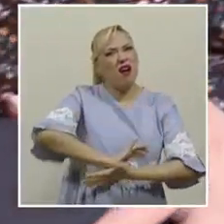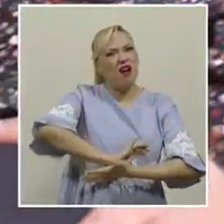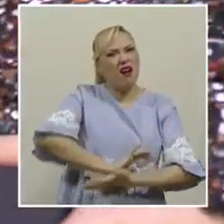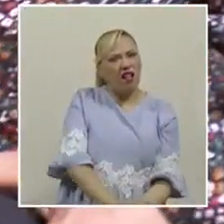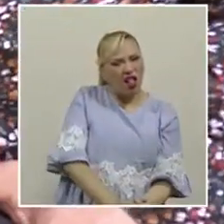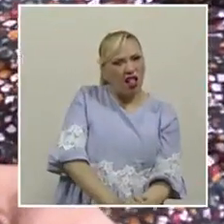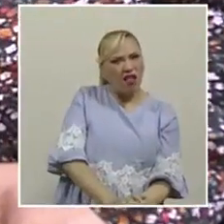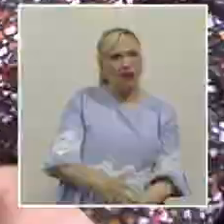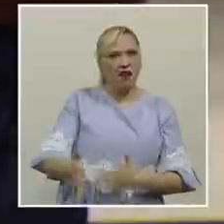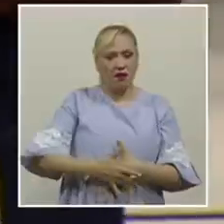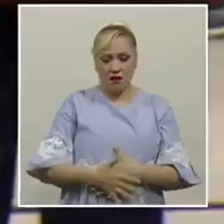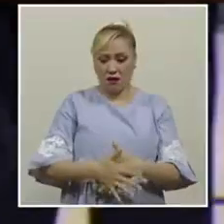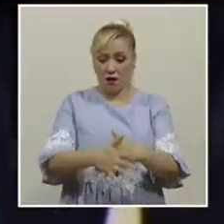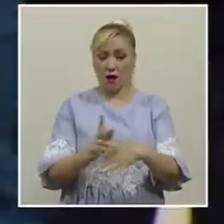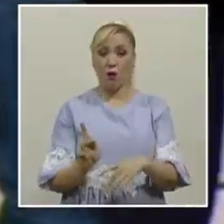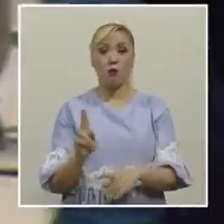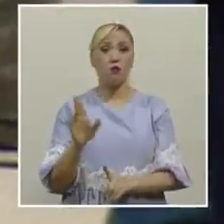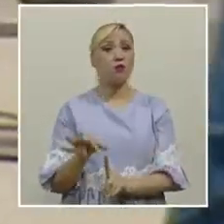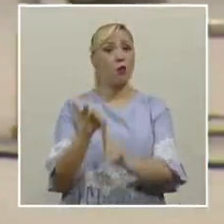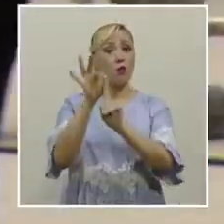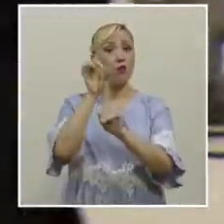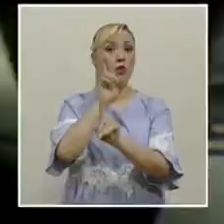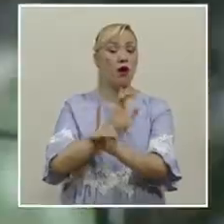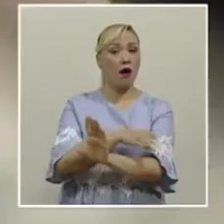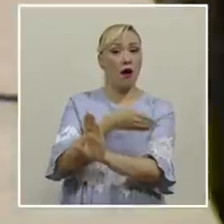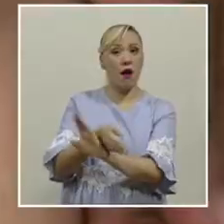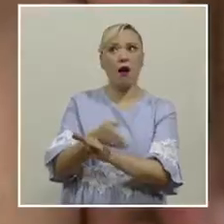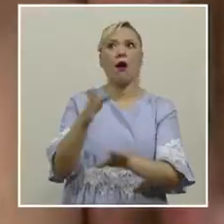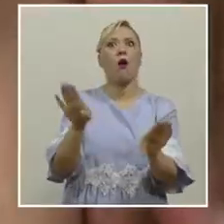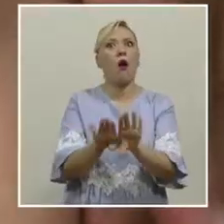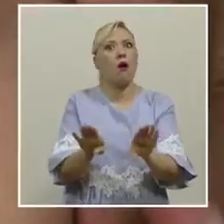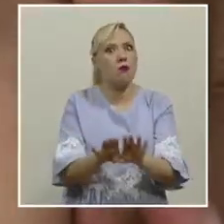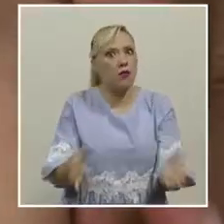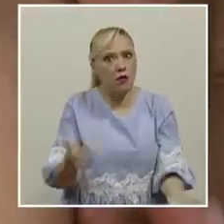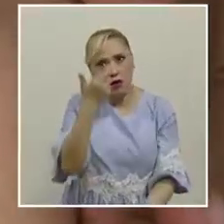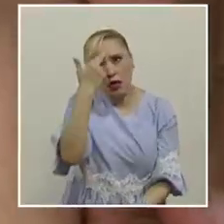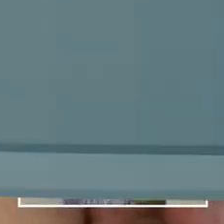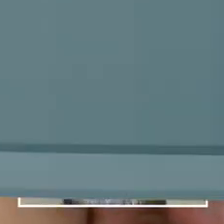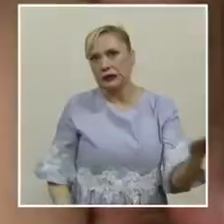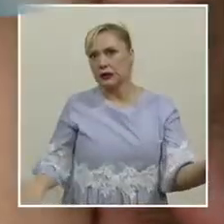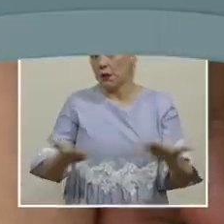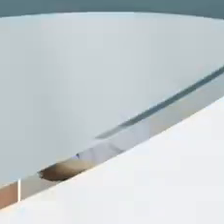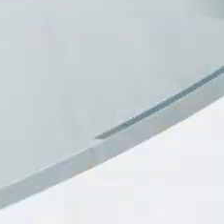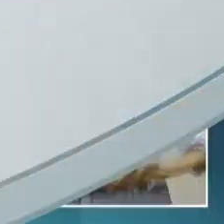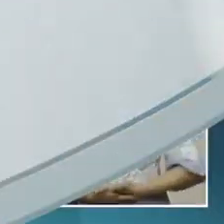se refirió como una forma de violencia contra la mujer y el producto.